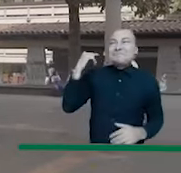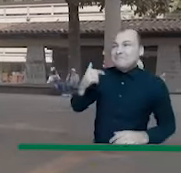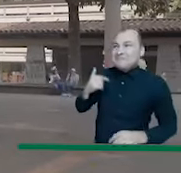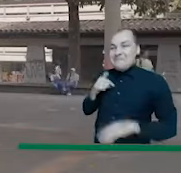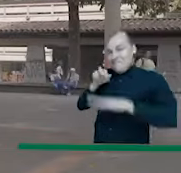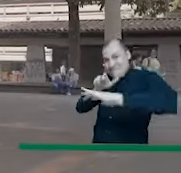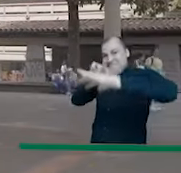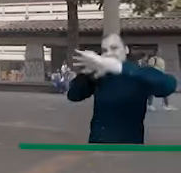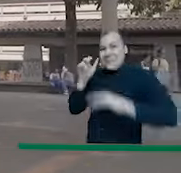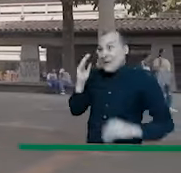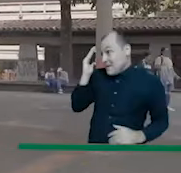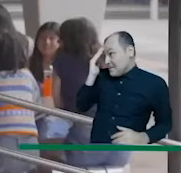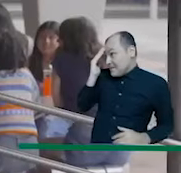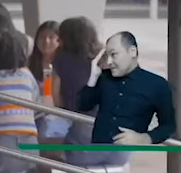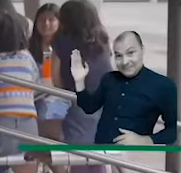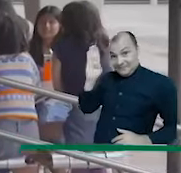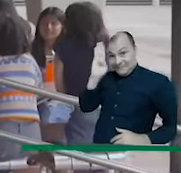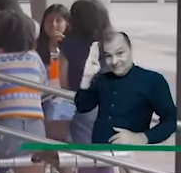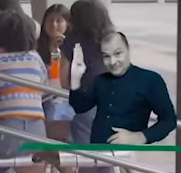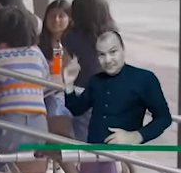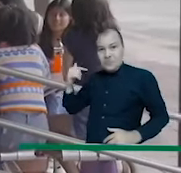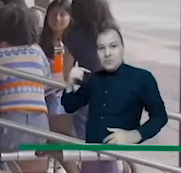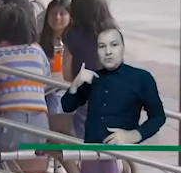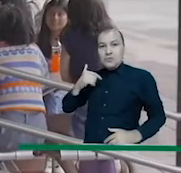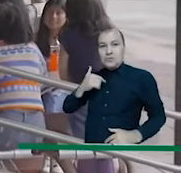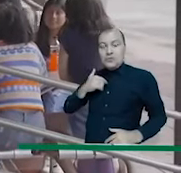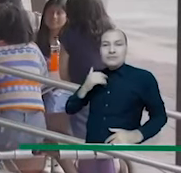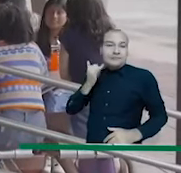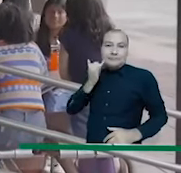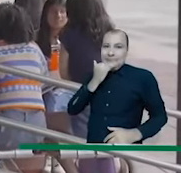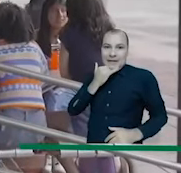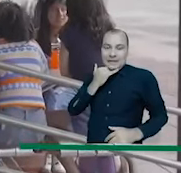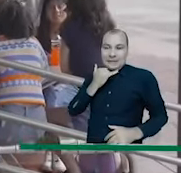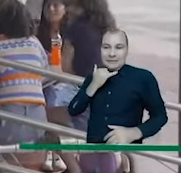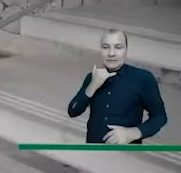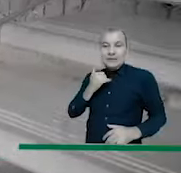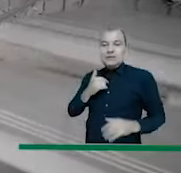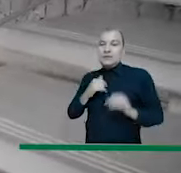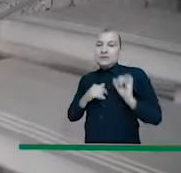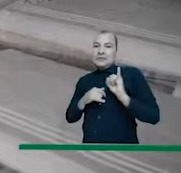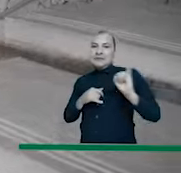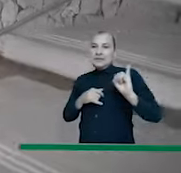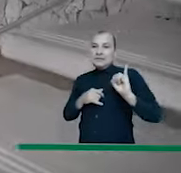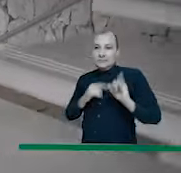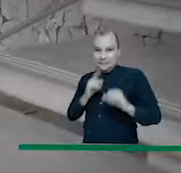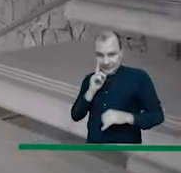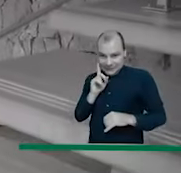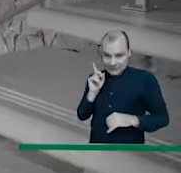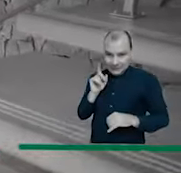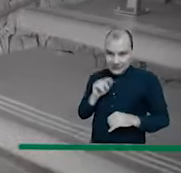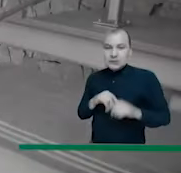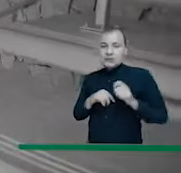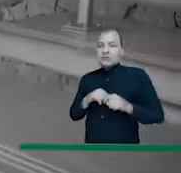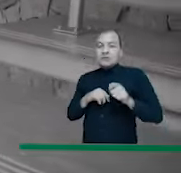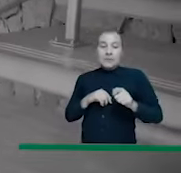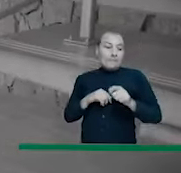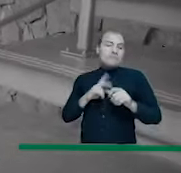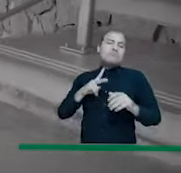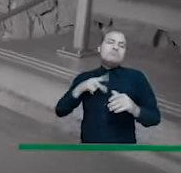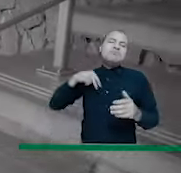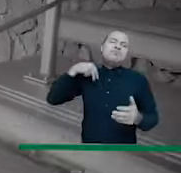el concepto de barreras. Yo iba subiendo por las escaleras que están de frente a la biblioteca, ¿sí? Y por un